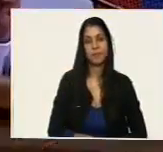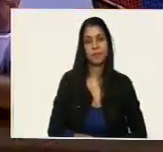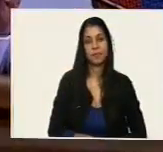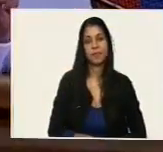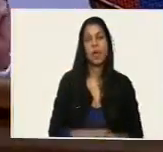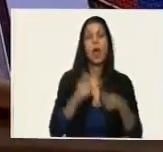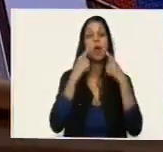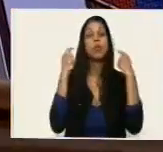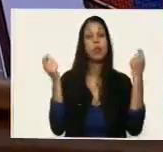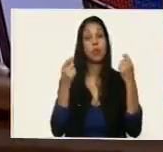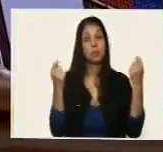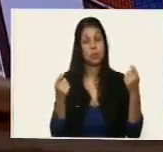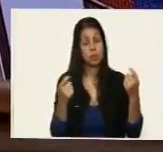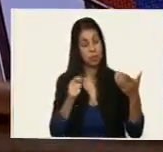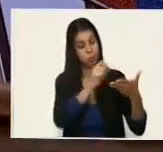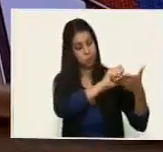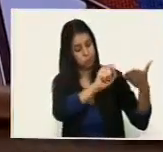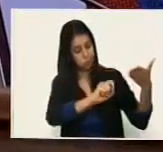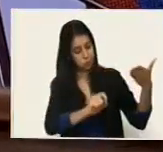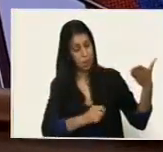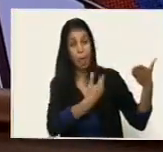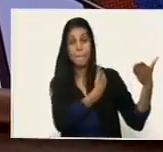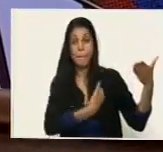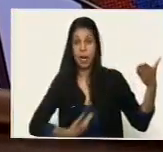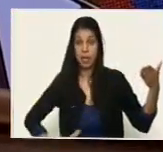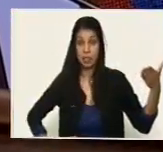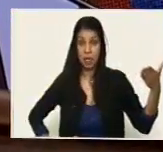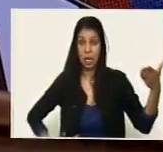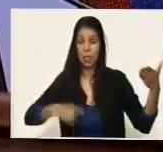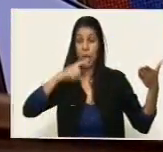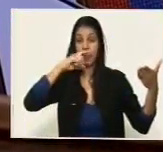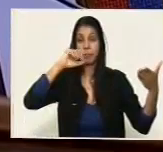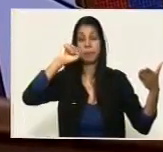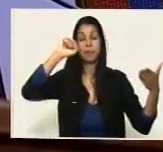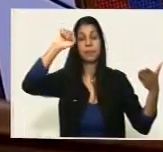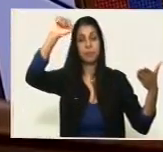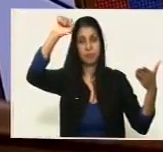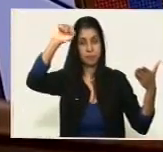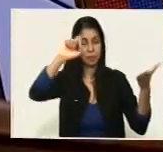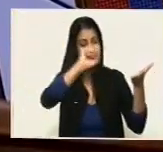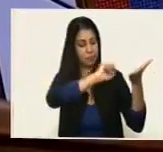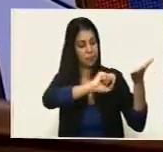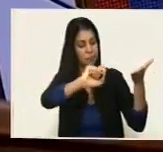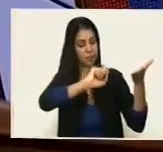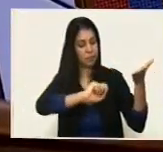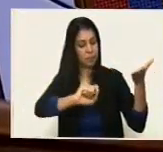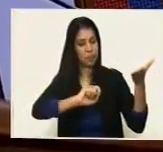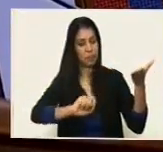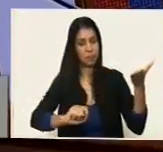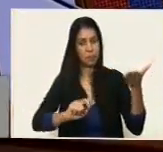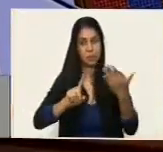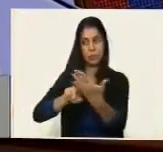Comunicación del ciudadano presidente constitucional de la República Bolivariana de Venezuela, Nicolás Maduro Moros,